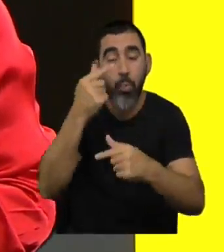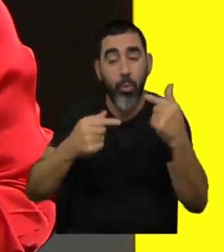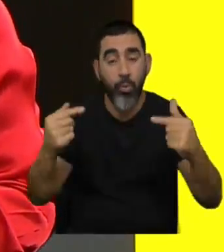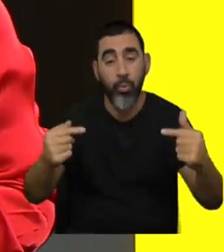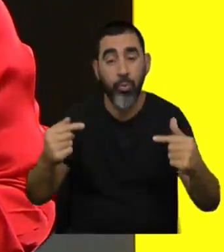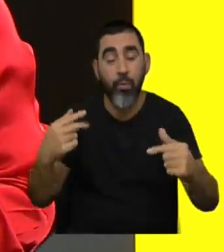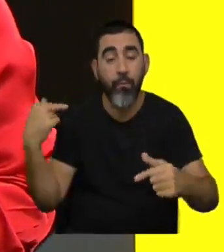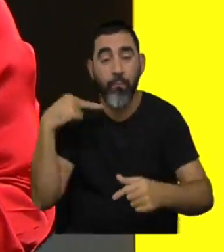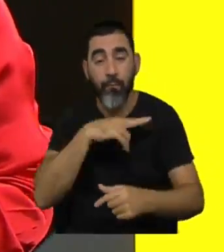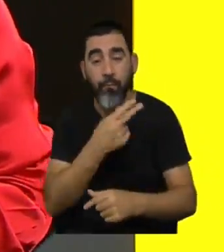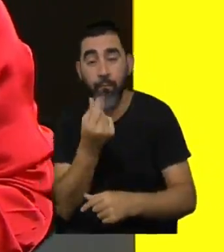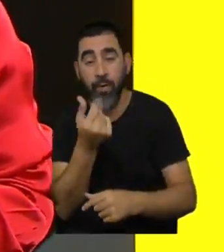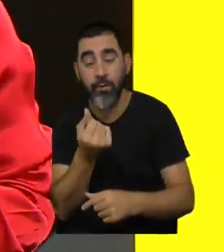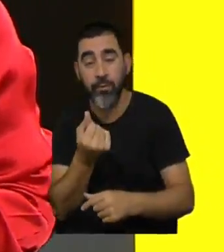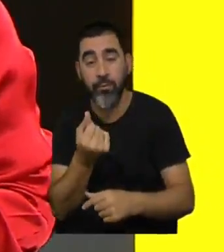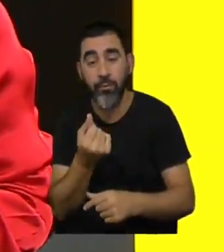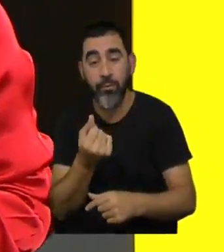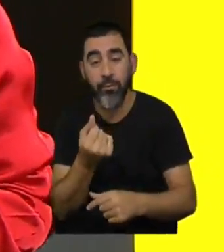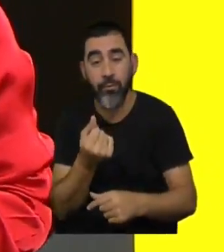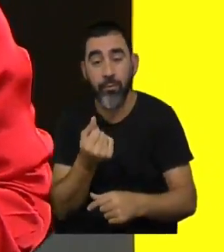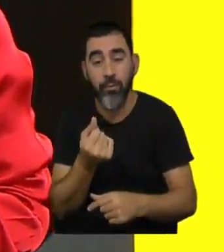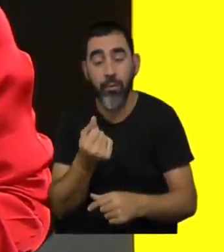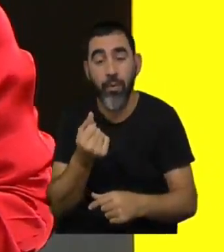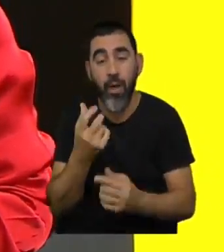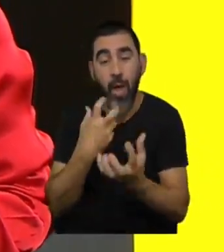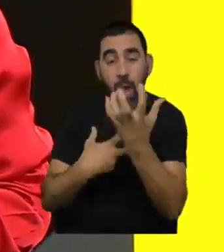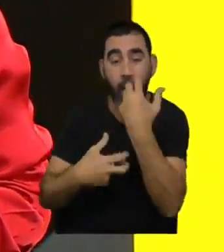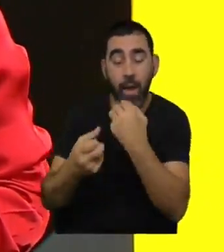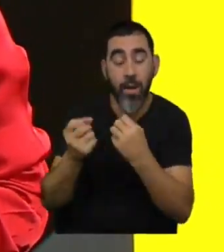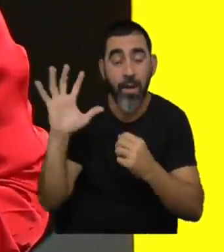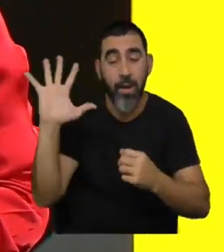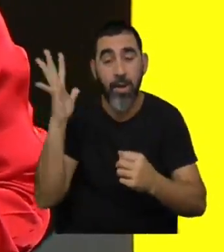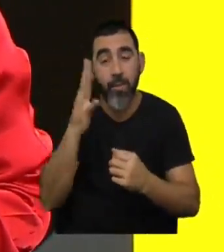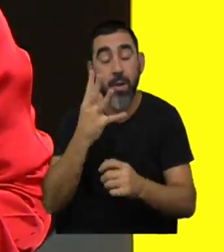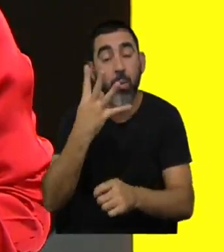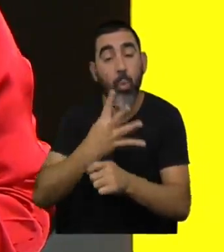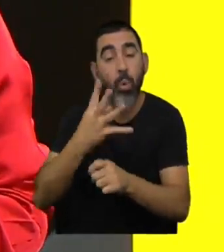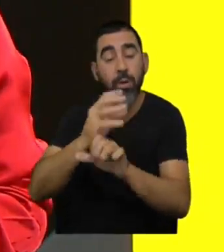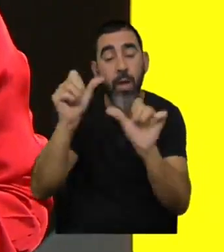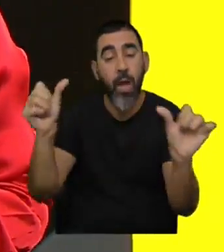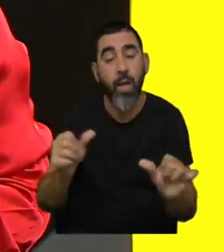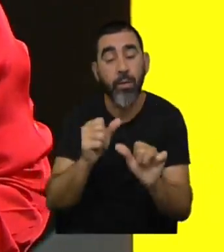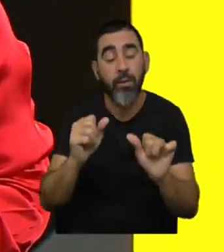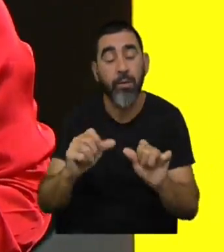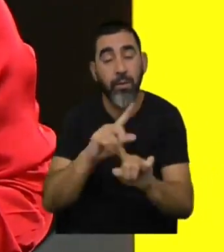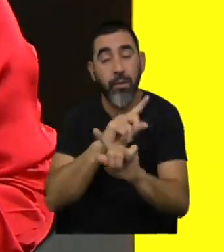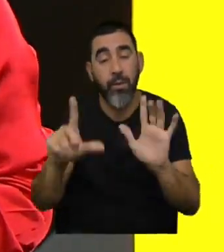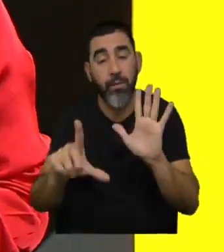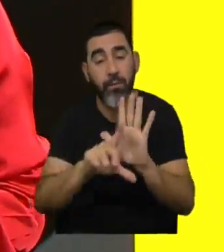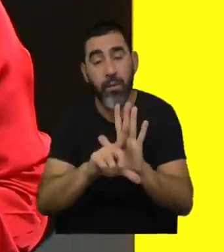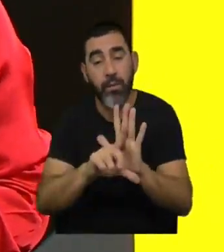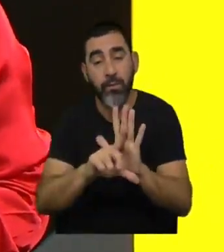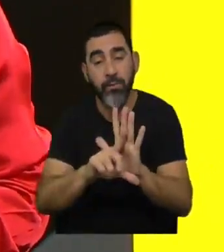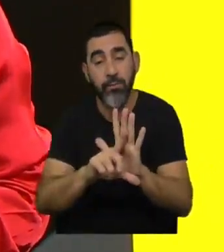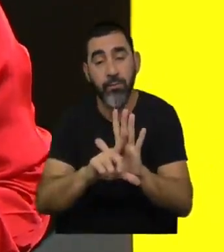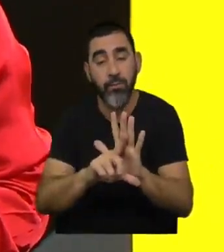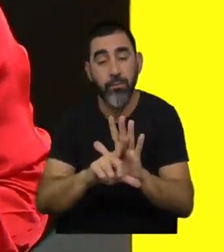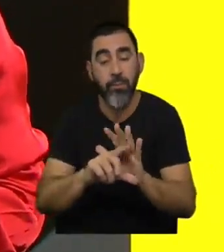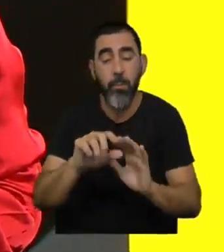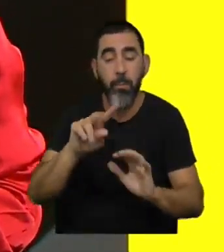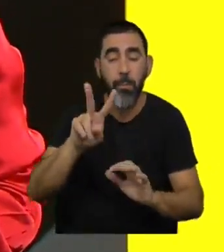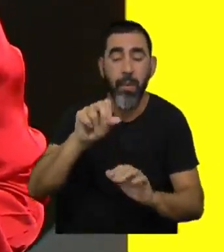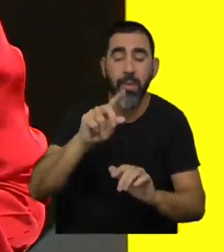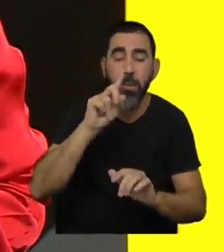dinero falso, es el tráfico de fauna y de flora. Es la cuarta actividad ilícita que mueve alrededor de